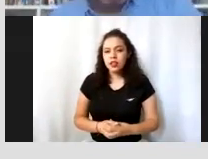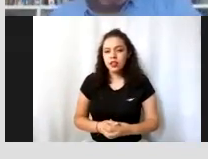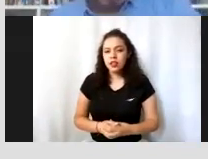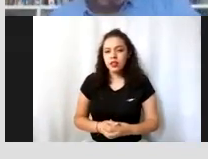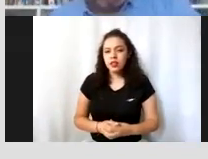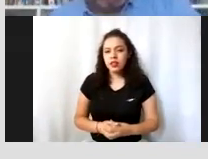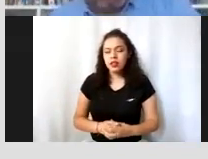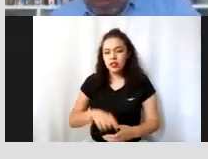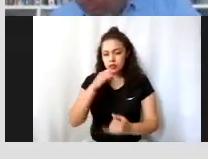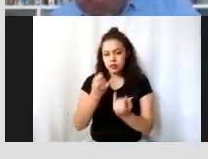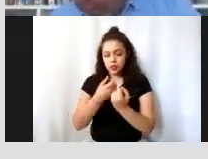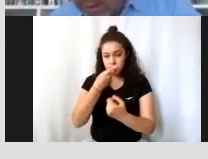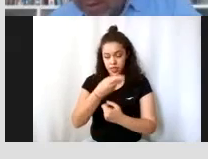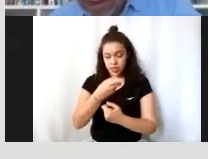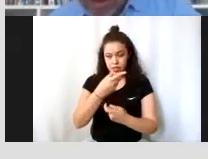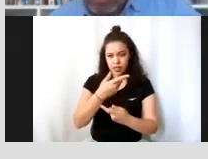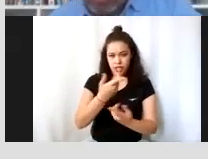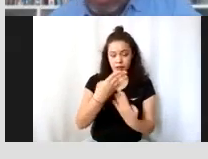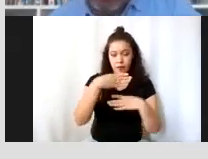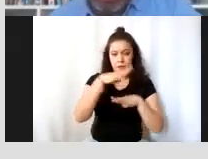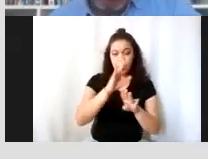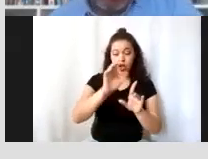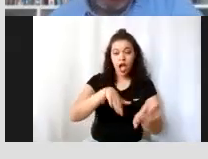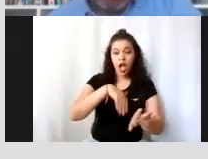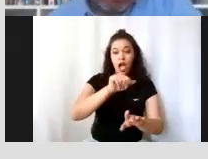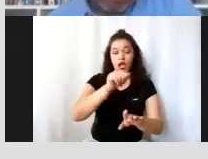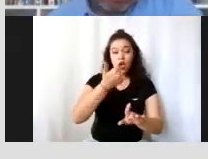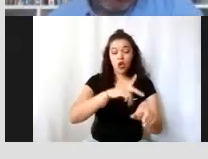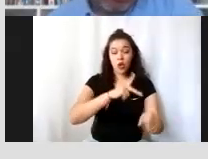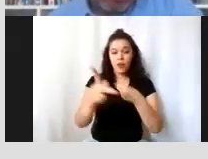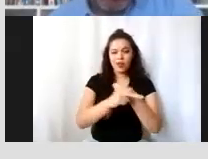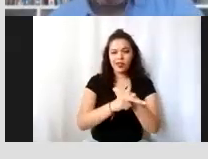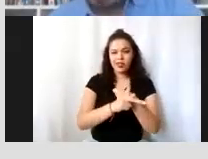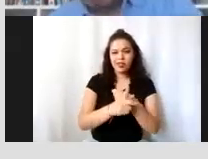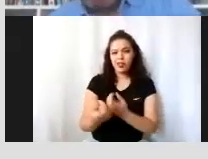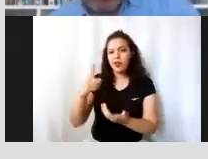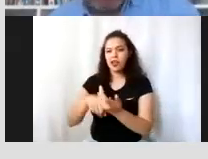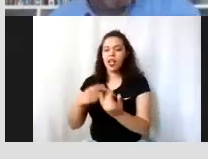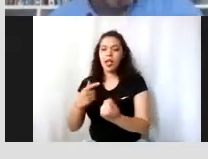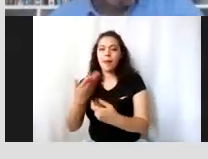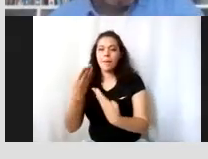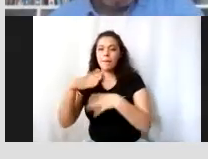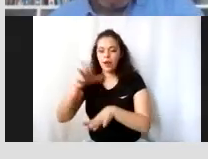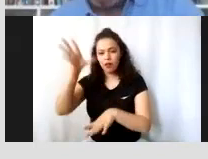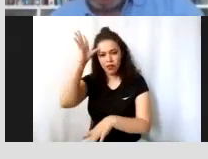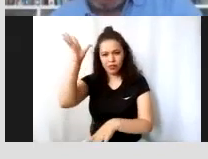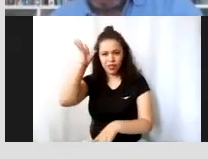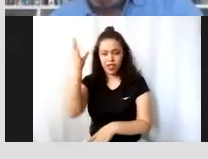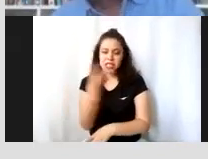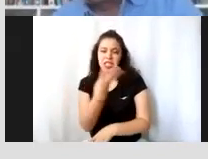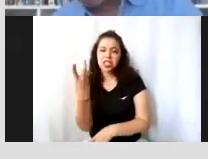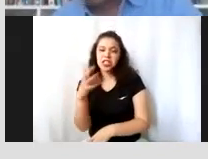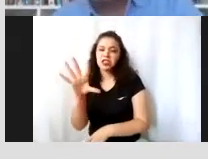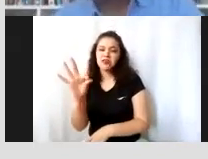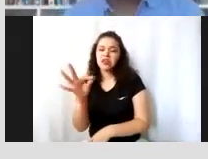que tengo una cuenta en un banco del extranjero en Panamá, a que les diga que tenga una cuenta en Banco Azteca y tengo 348